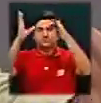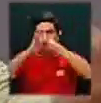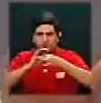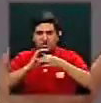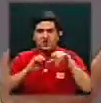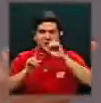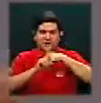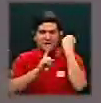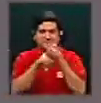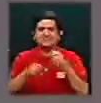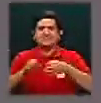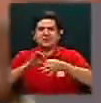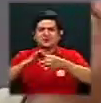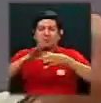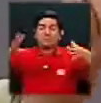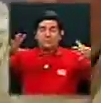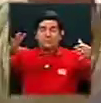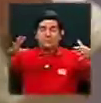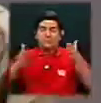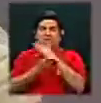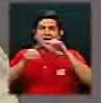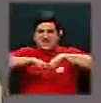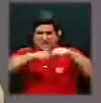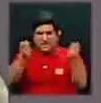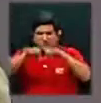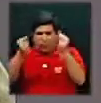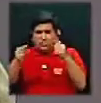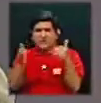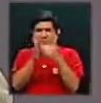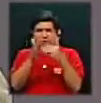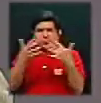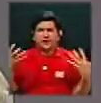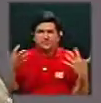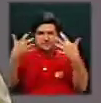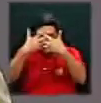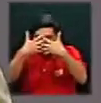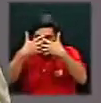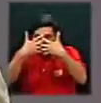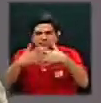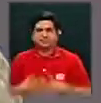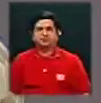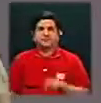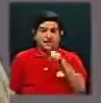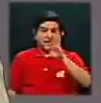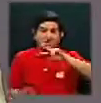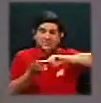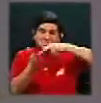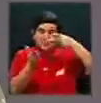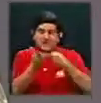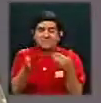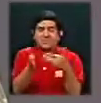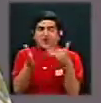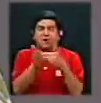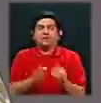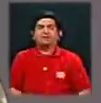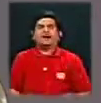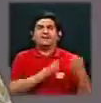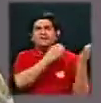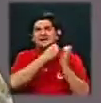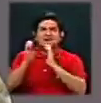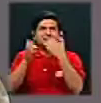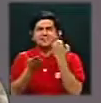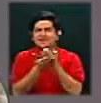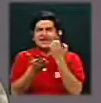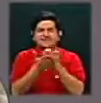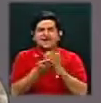está desmembrado. Las partes que se fracturaron tenemos que volver a soldarlas. Tenemos en ese sentido que reinventar la estrategia